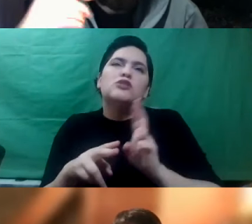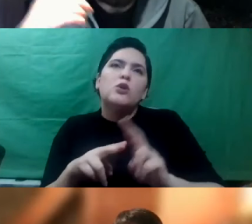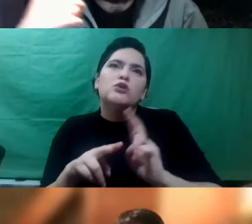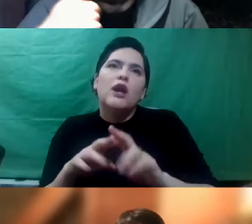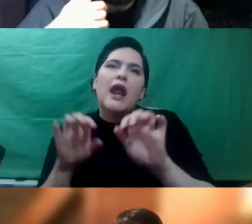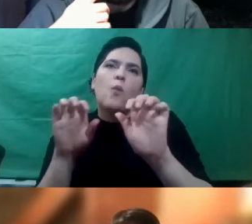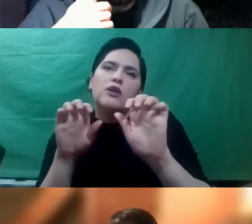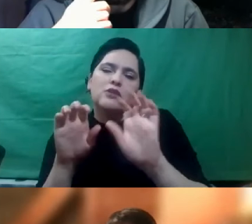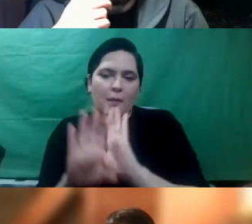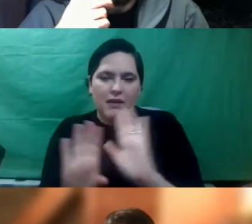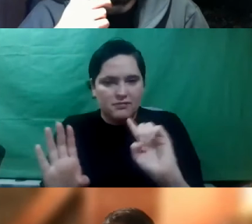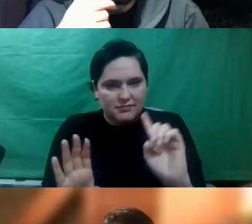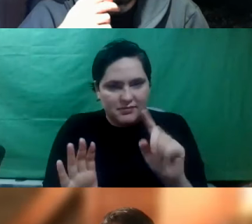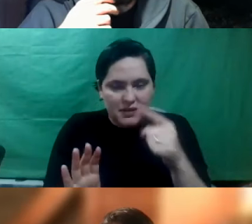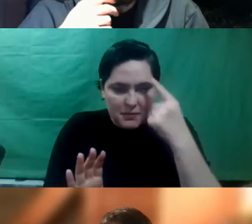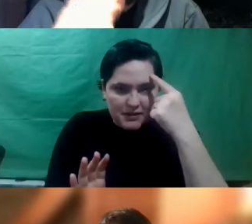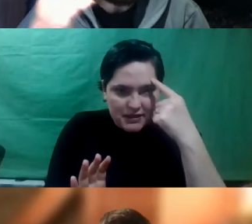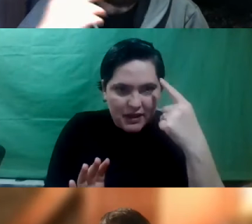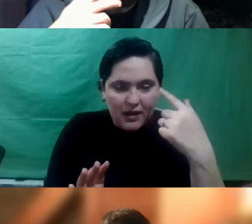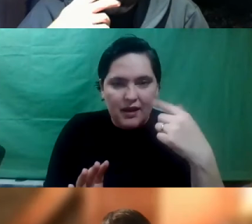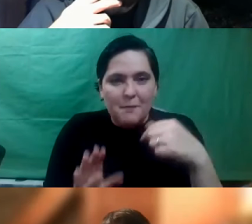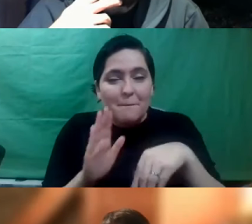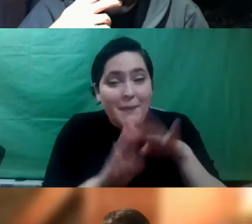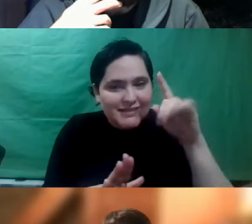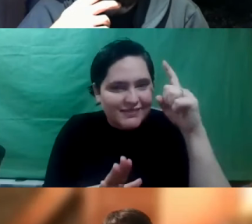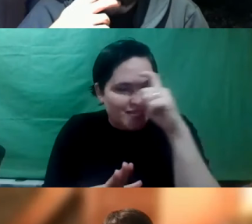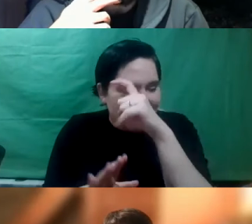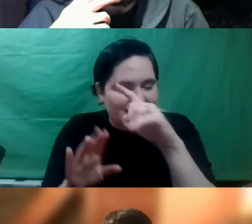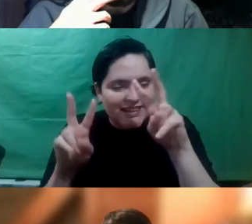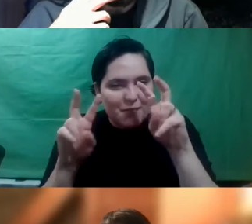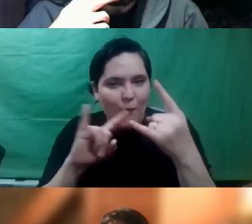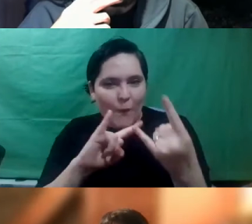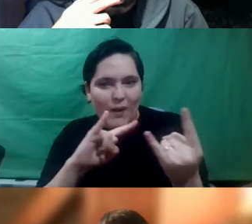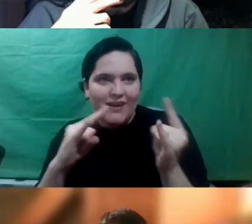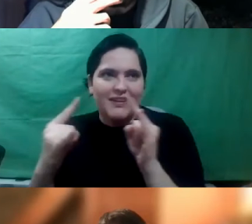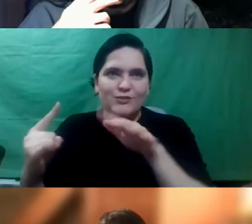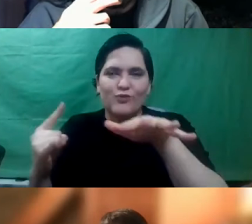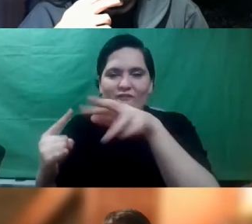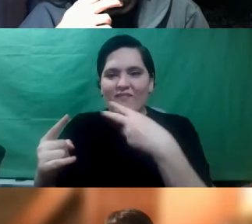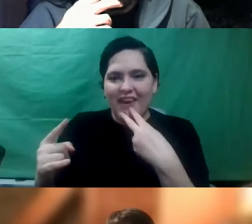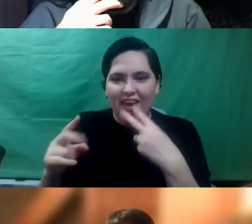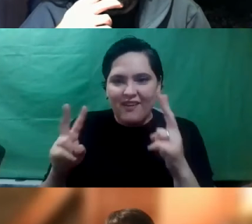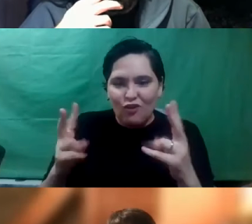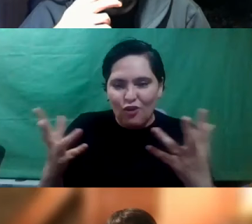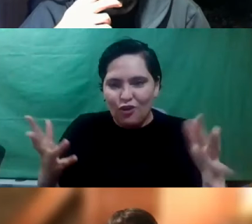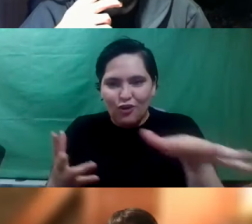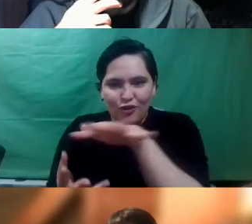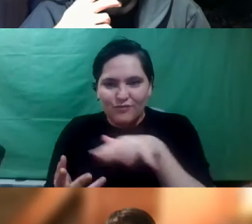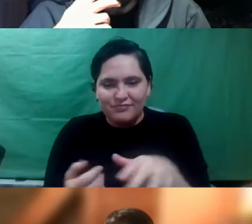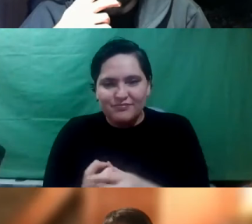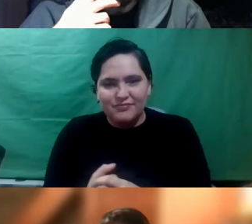sino como diciendo que el asunto es bastante complicado y que engloba el universo entero a fin de cuentas. Ya, muchas gracias. Un gusto.